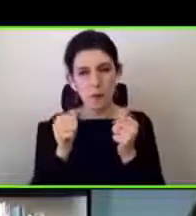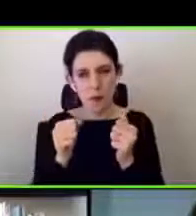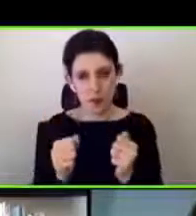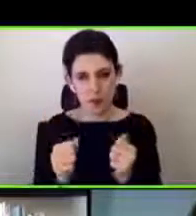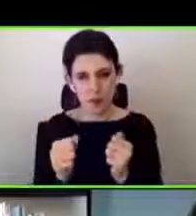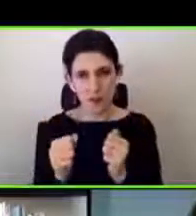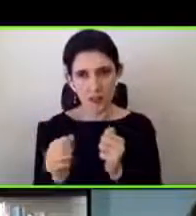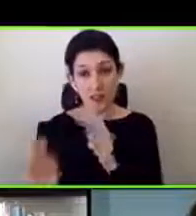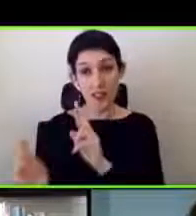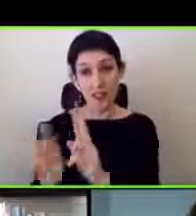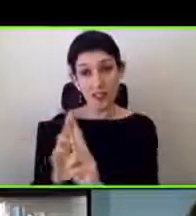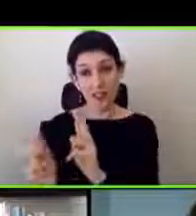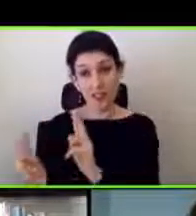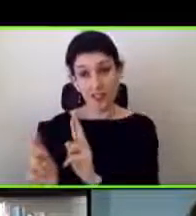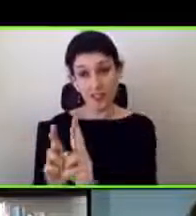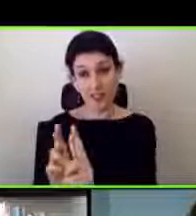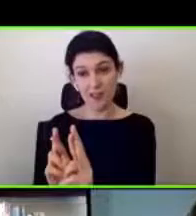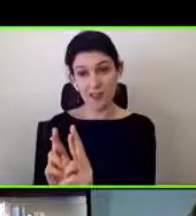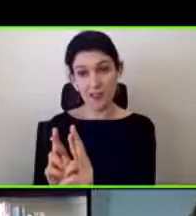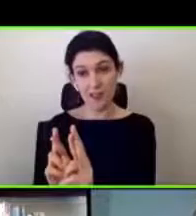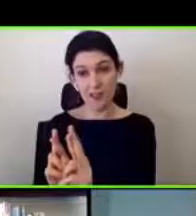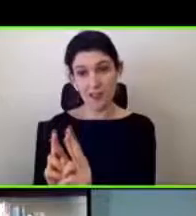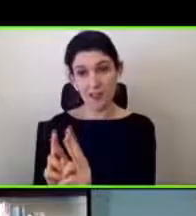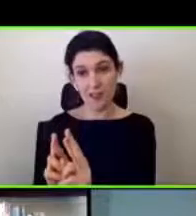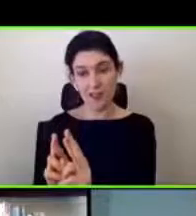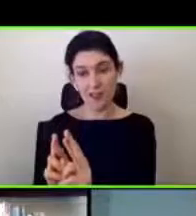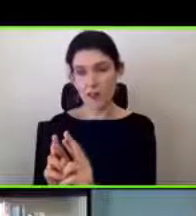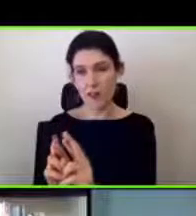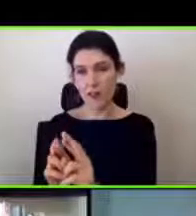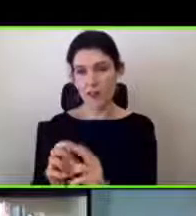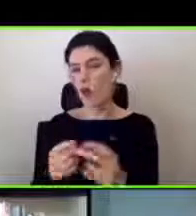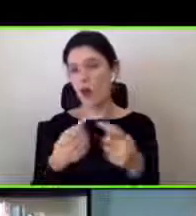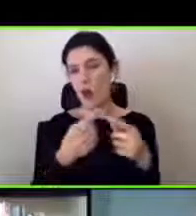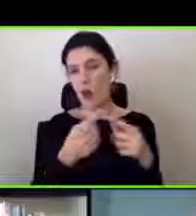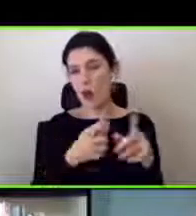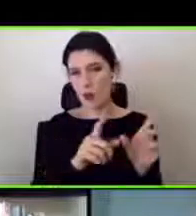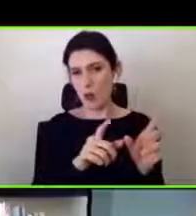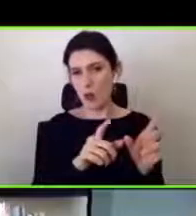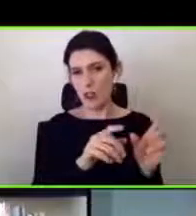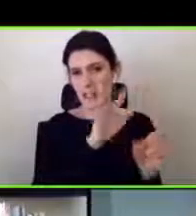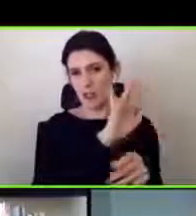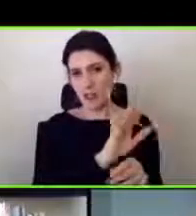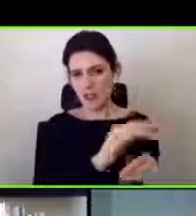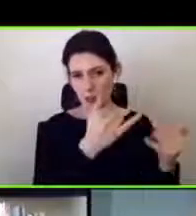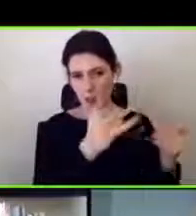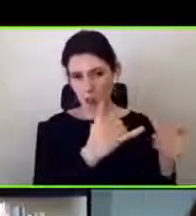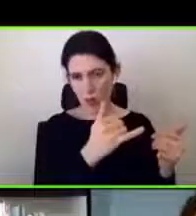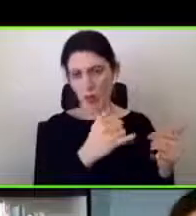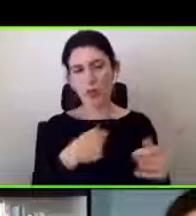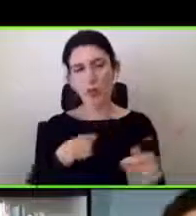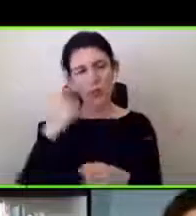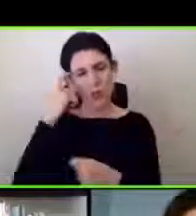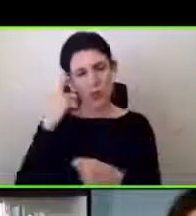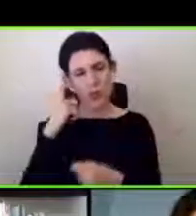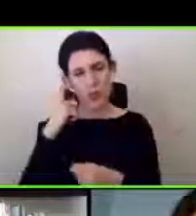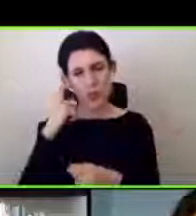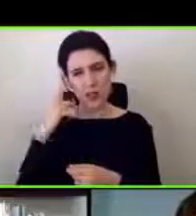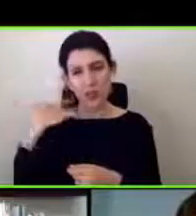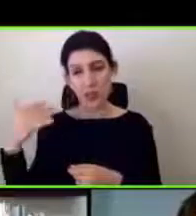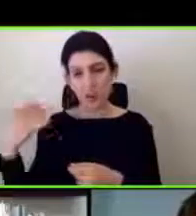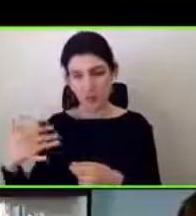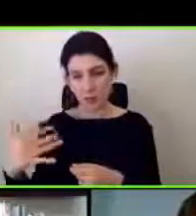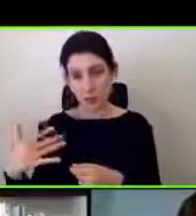interpersonal, sin desmedro de otras dimensiones del juego. Yo pondría el énfasis en este momento en donde